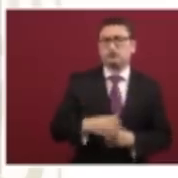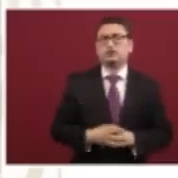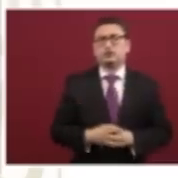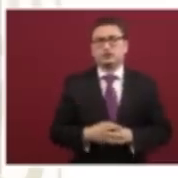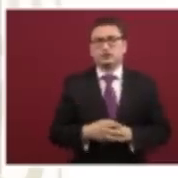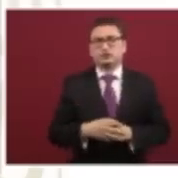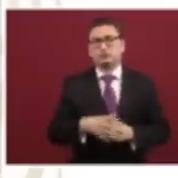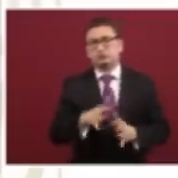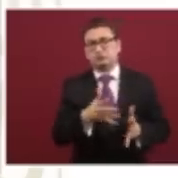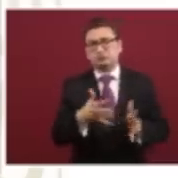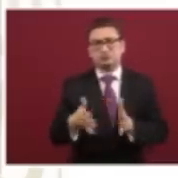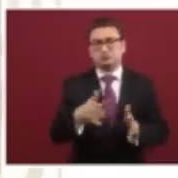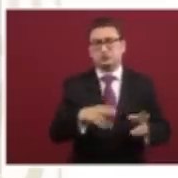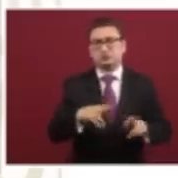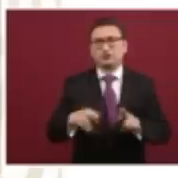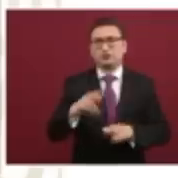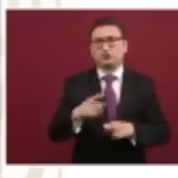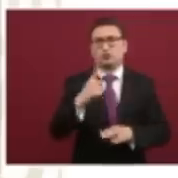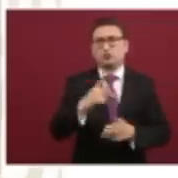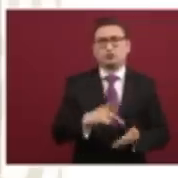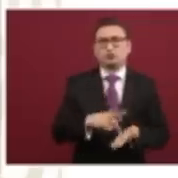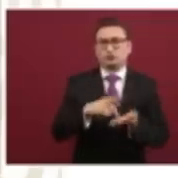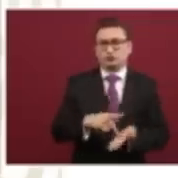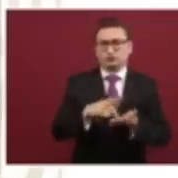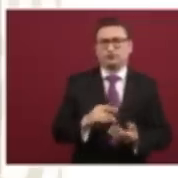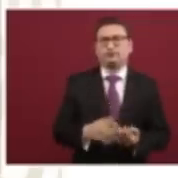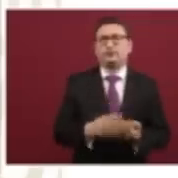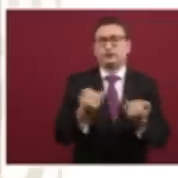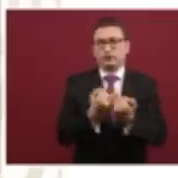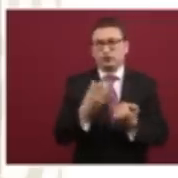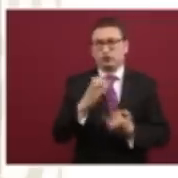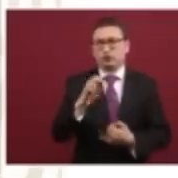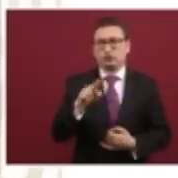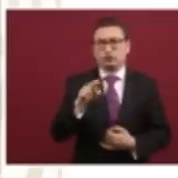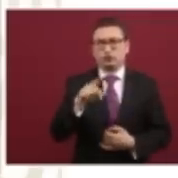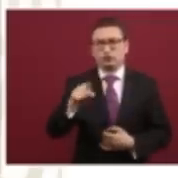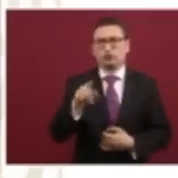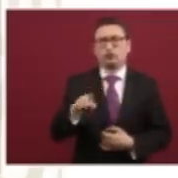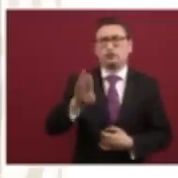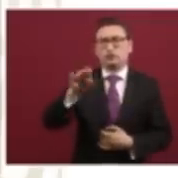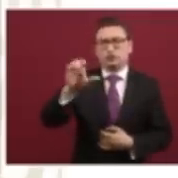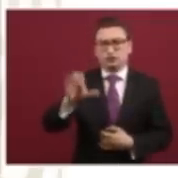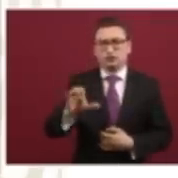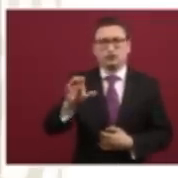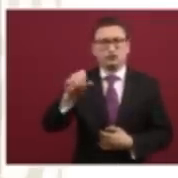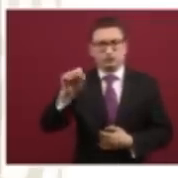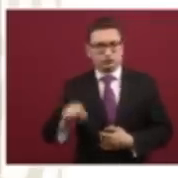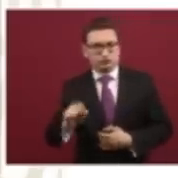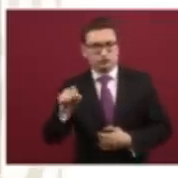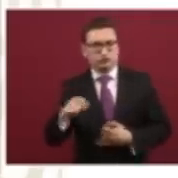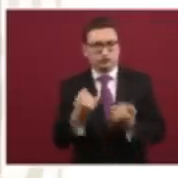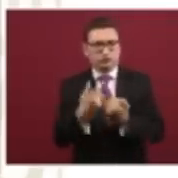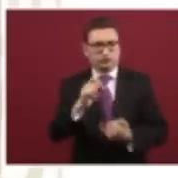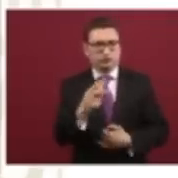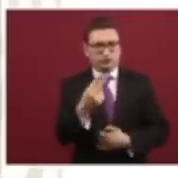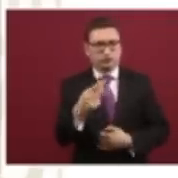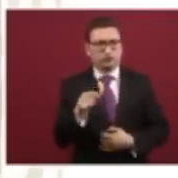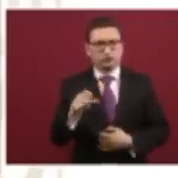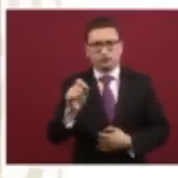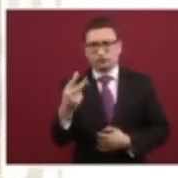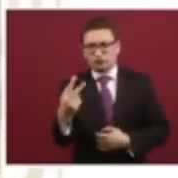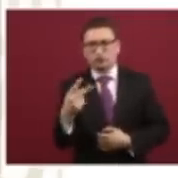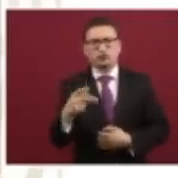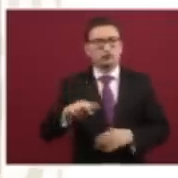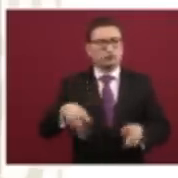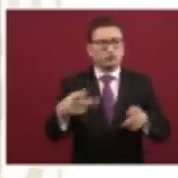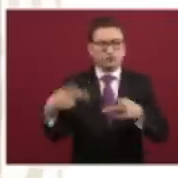de margen por kilo, y en Comondú, Baja California Sur, 22 pesos con 22 centavos precio al público